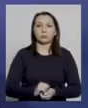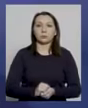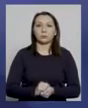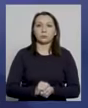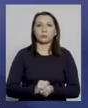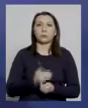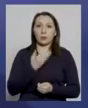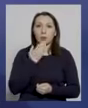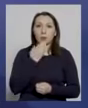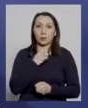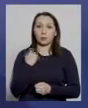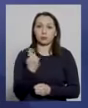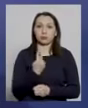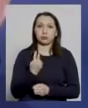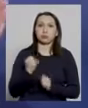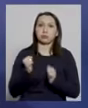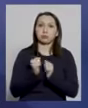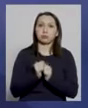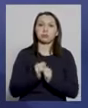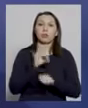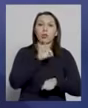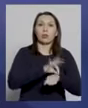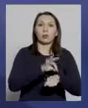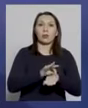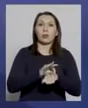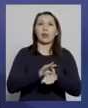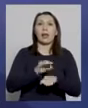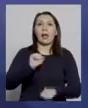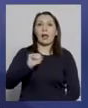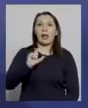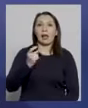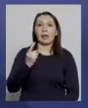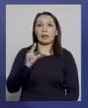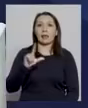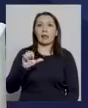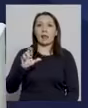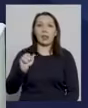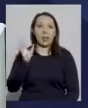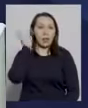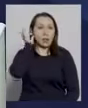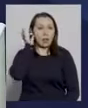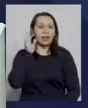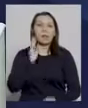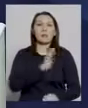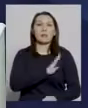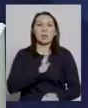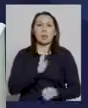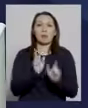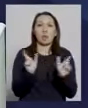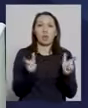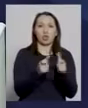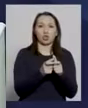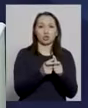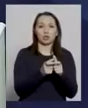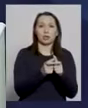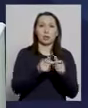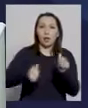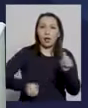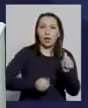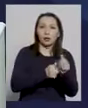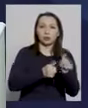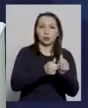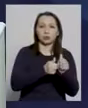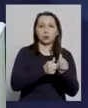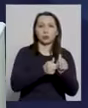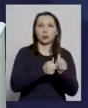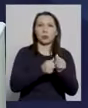nos acompañan, la doctora Jimena Aguilera, que es miembro del Consejo Asesor